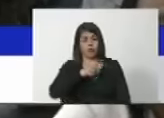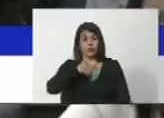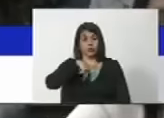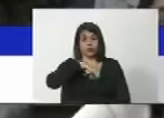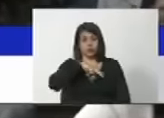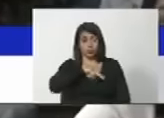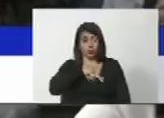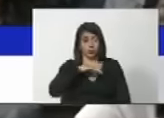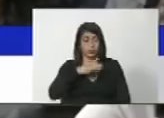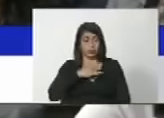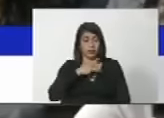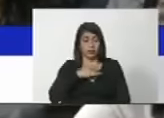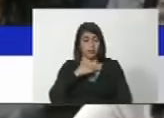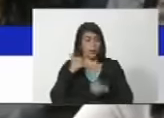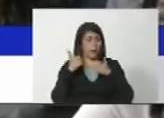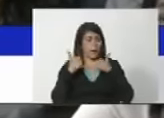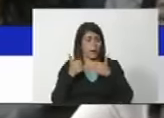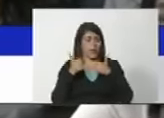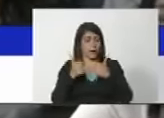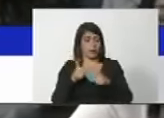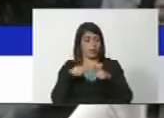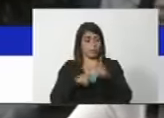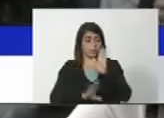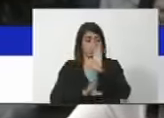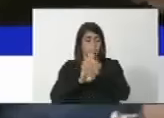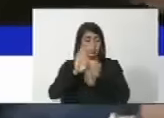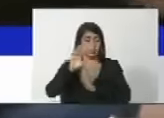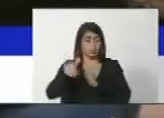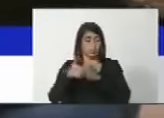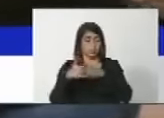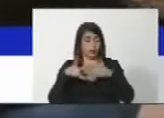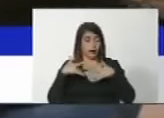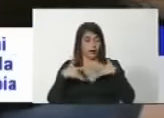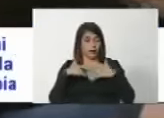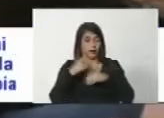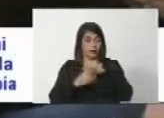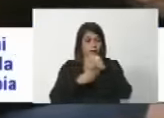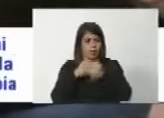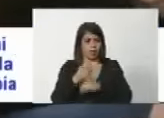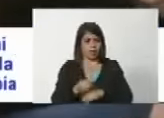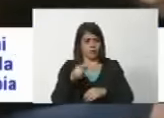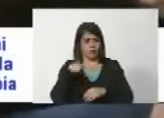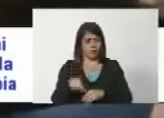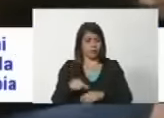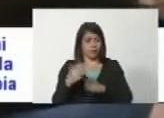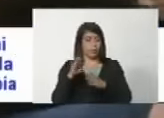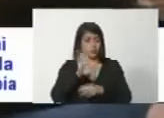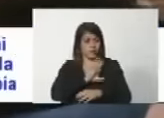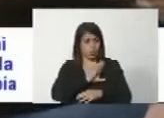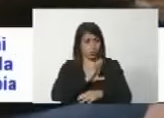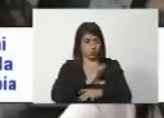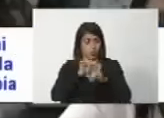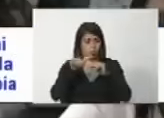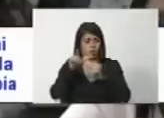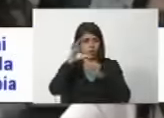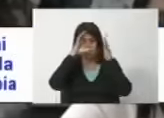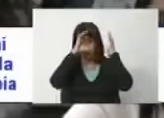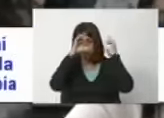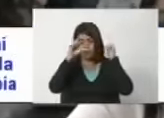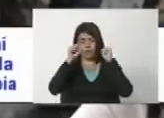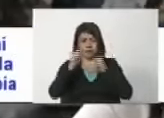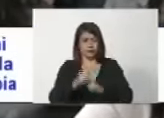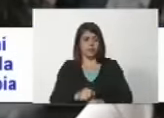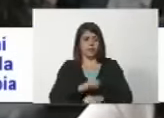nosotros nos sentimos bien satisfechos, aparte del desarrollo de todas las actividades consulares que le corresponde a una